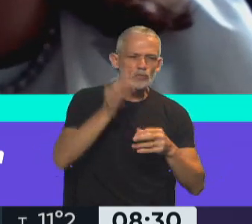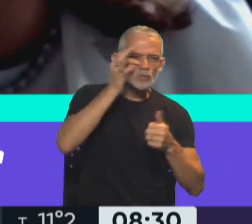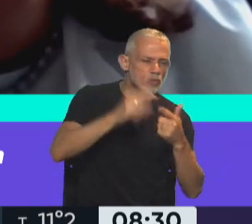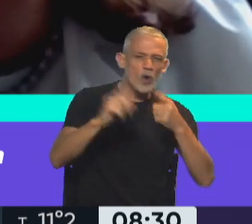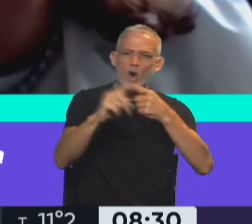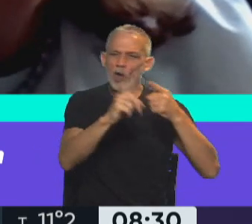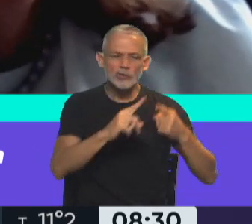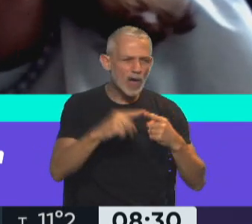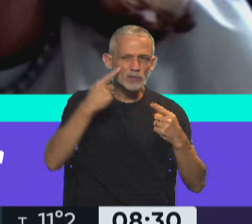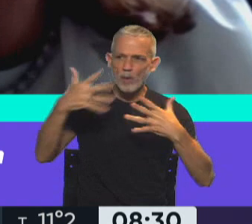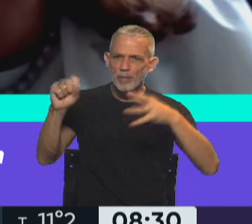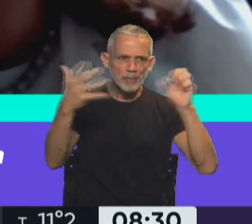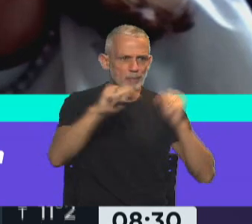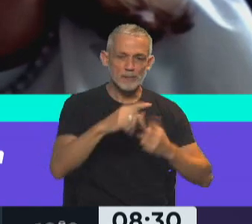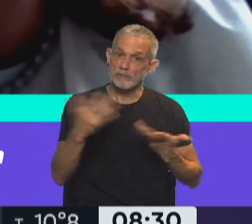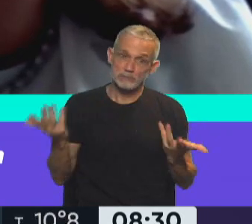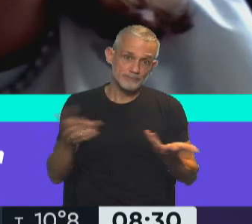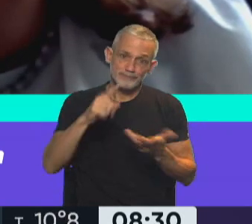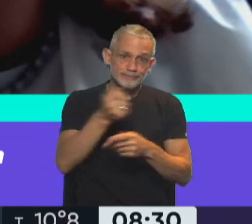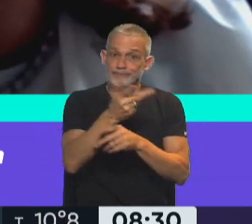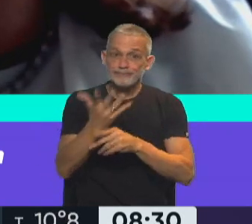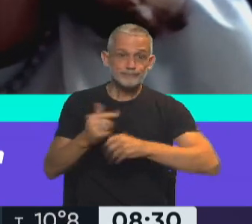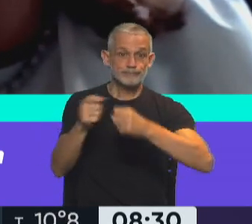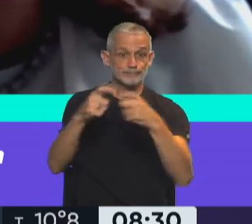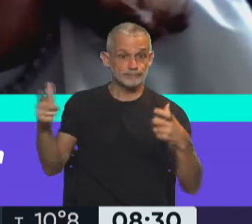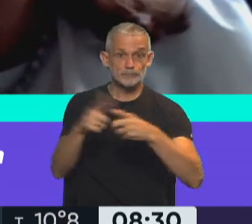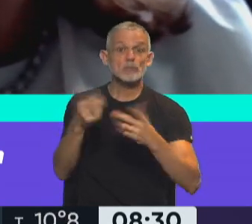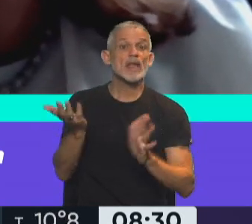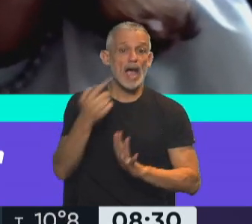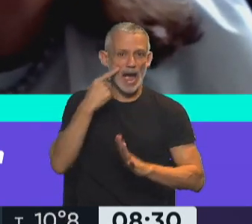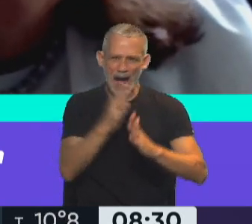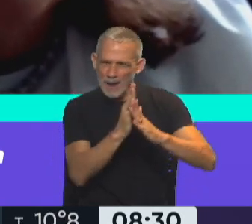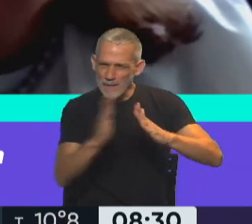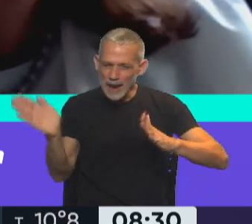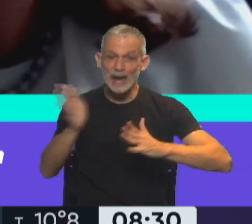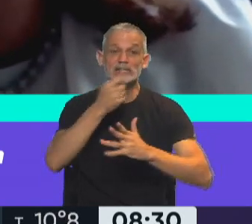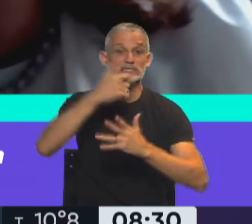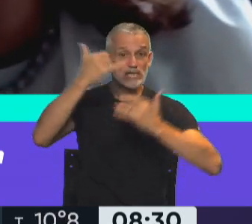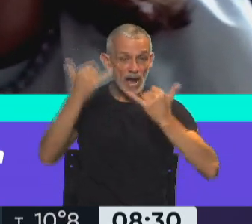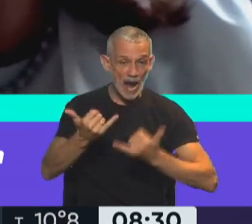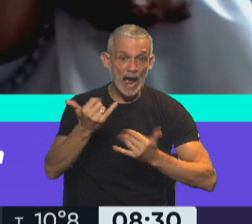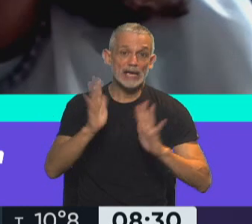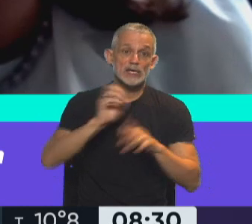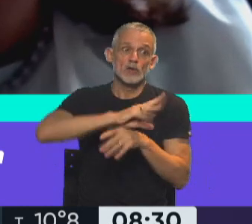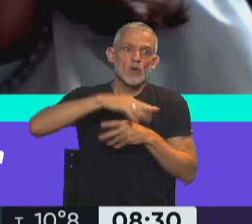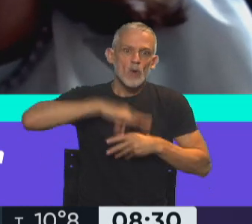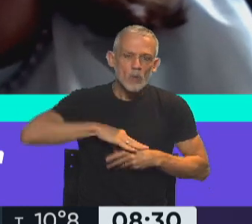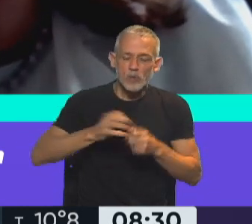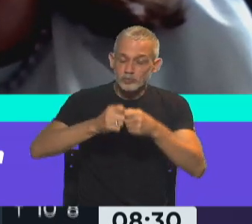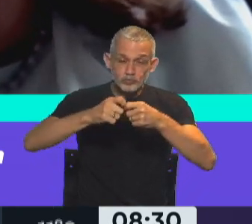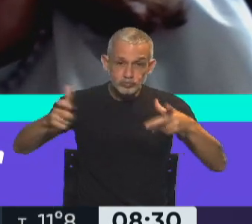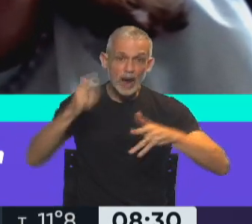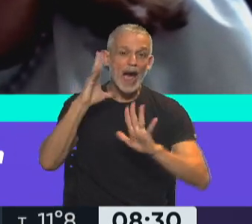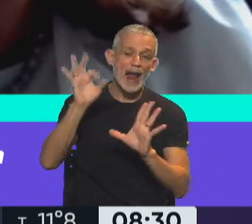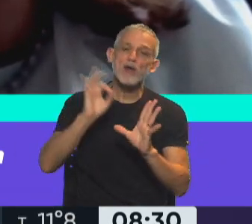contactos, rastreando, porque todo eso nos va a permitir transitar, y si lo hay, un brote en las mejores